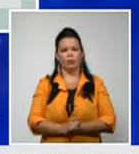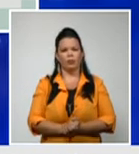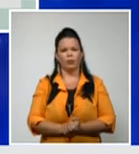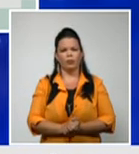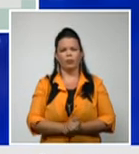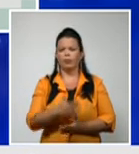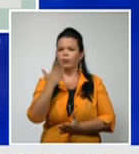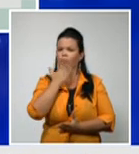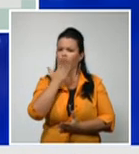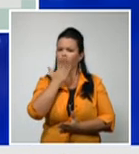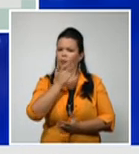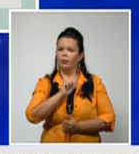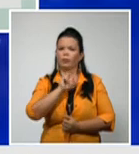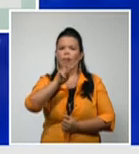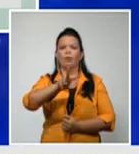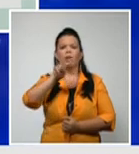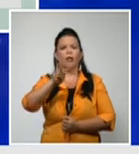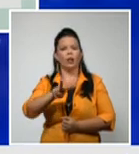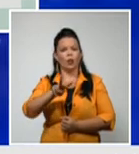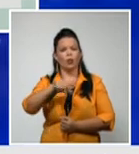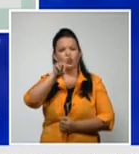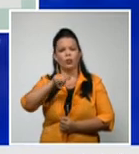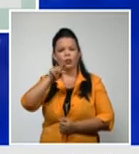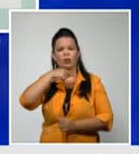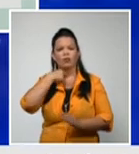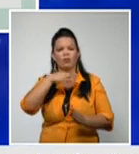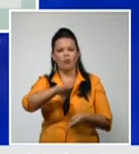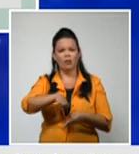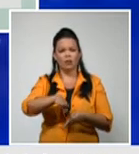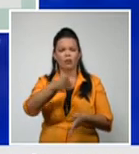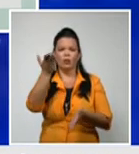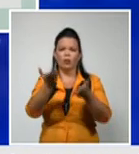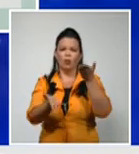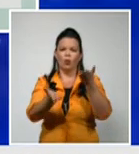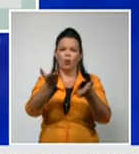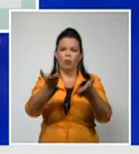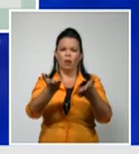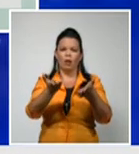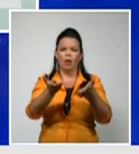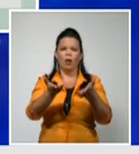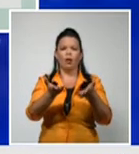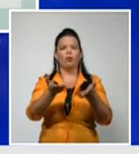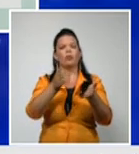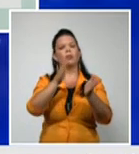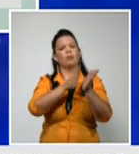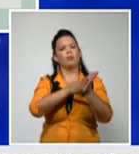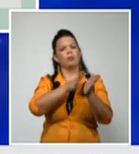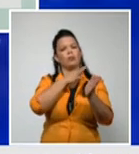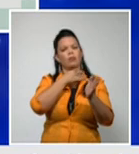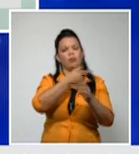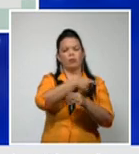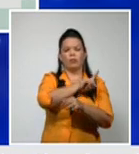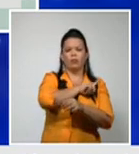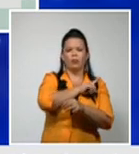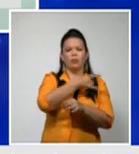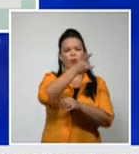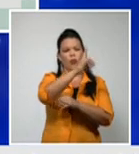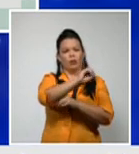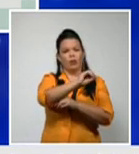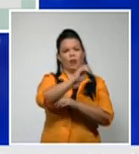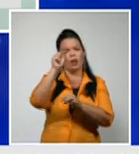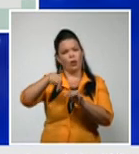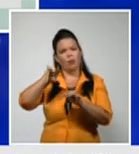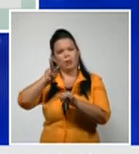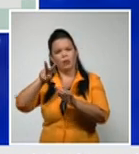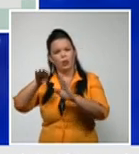más que en el mes anterior, que fueron de 90, que además en números absolutos